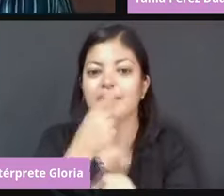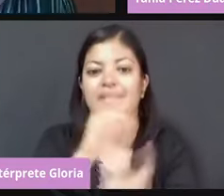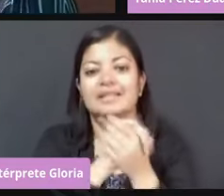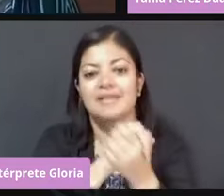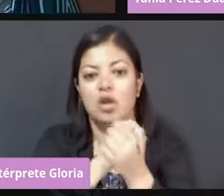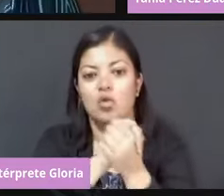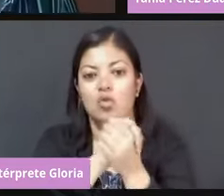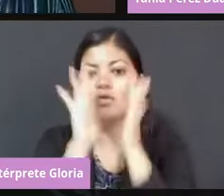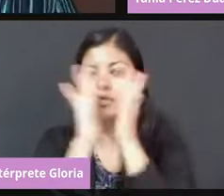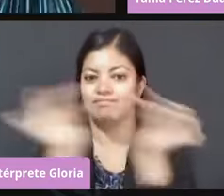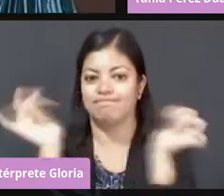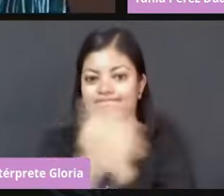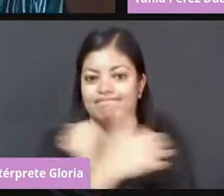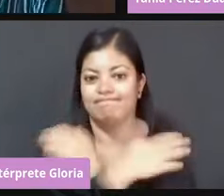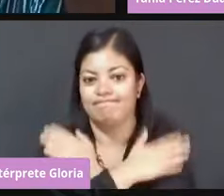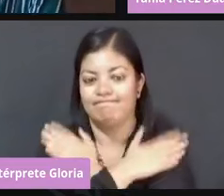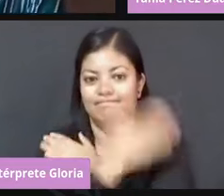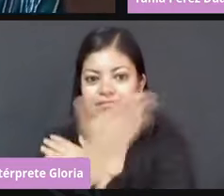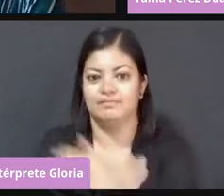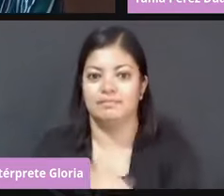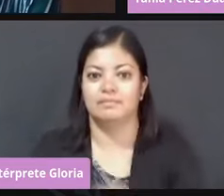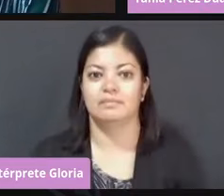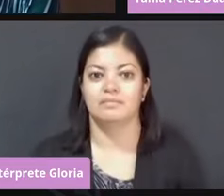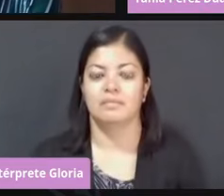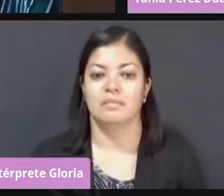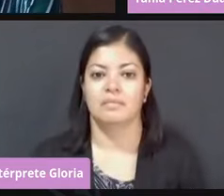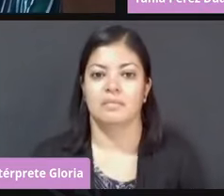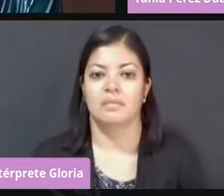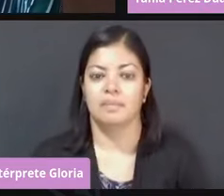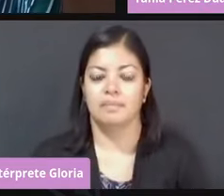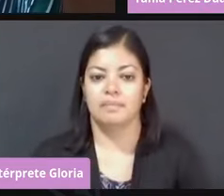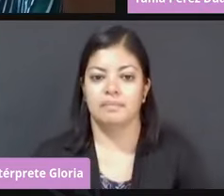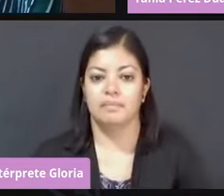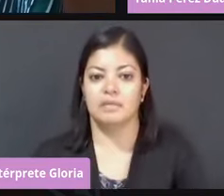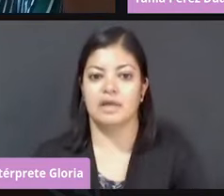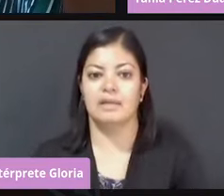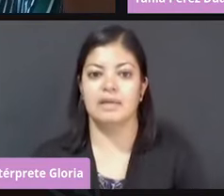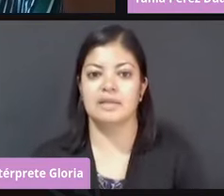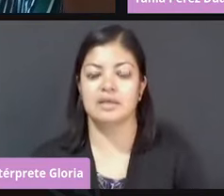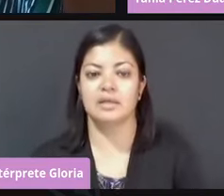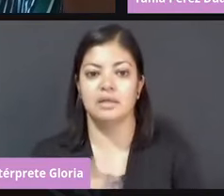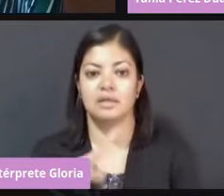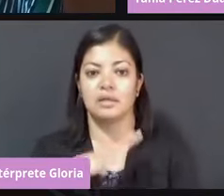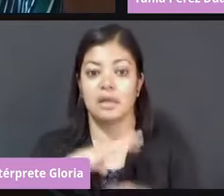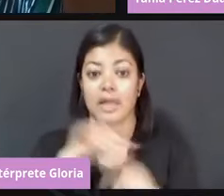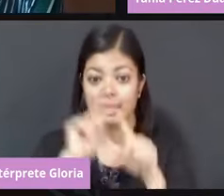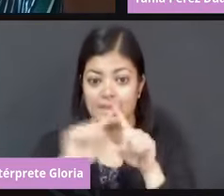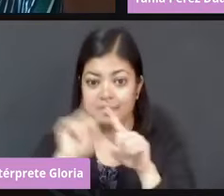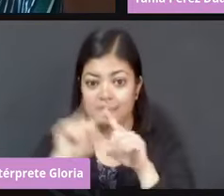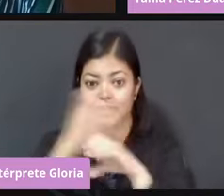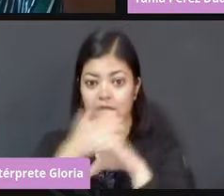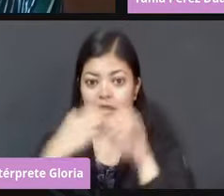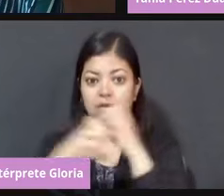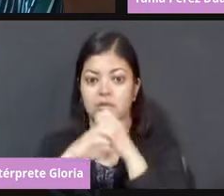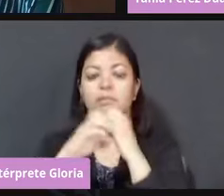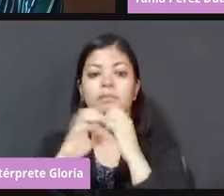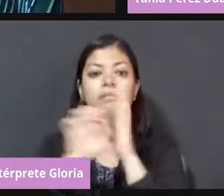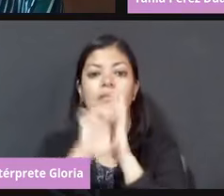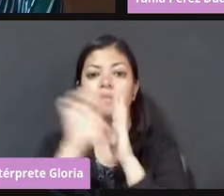París, Francia, querida amiga, te abrazo. Sí, aquí hay varias cosas, pero la primera es si